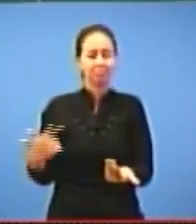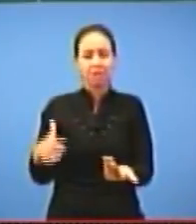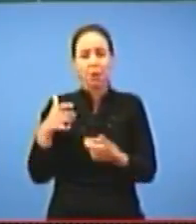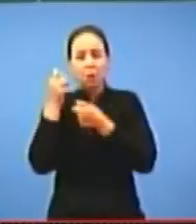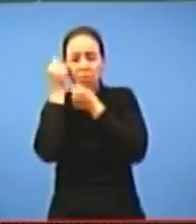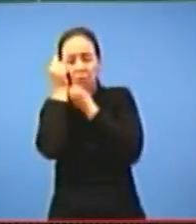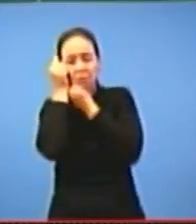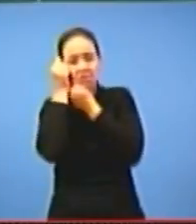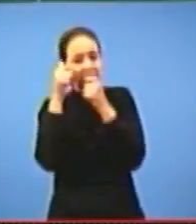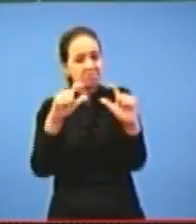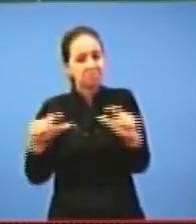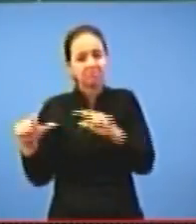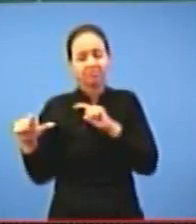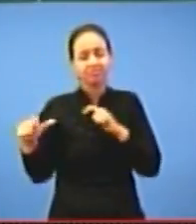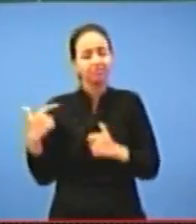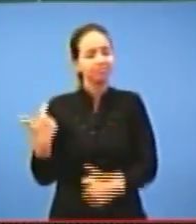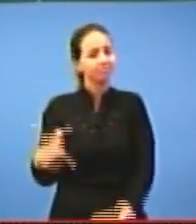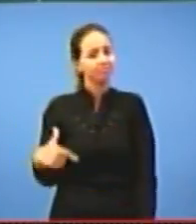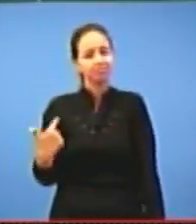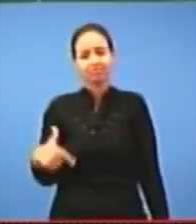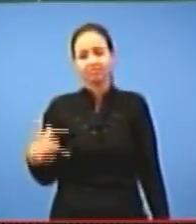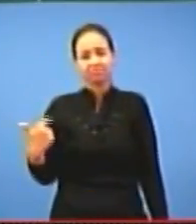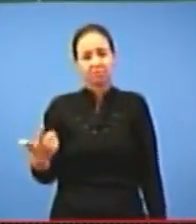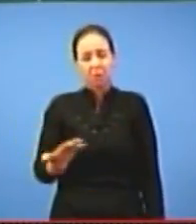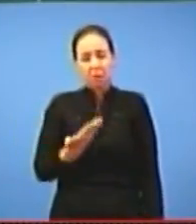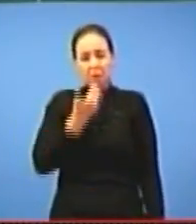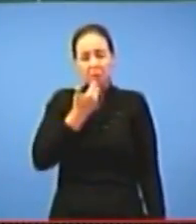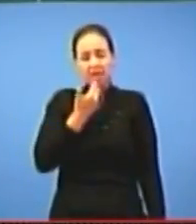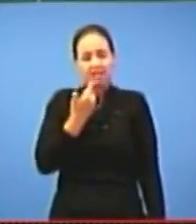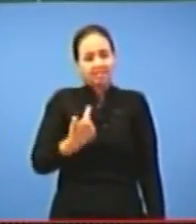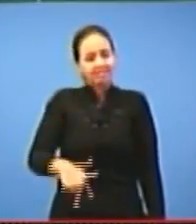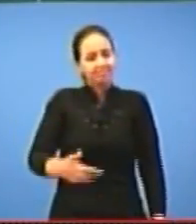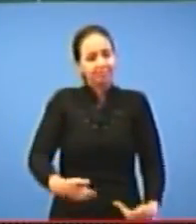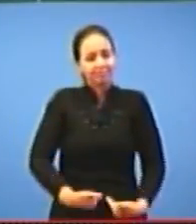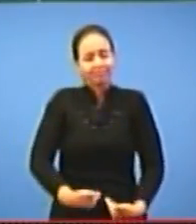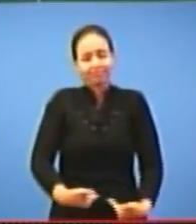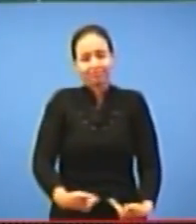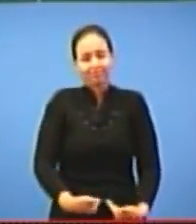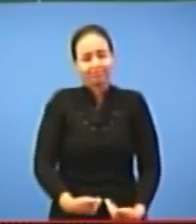No tenía dónde dormir. No tenía qué comer.